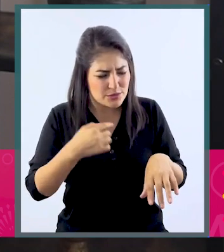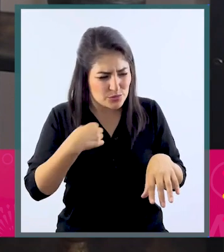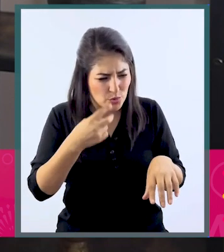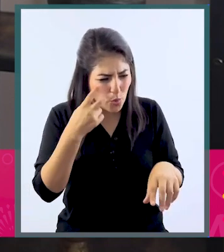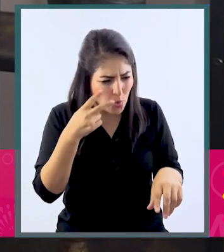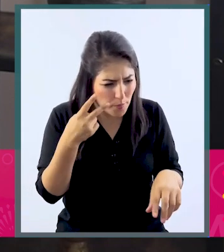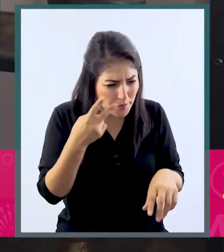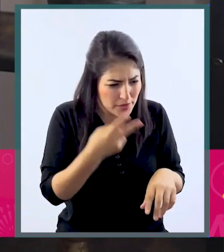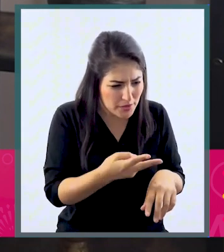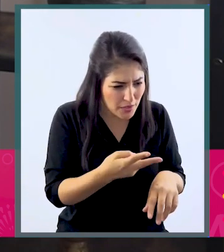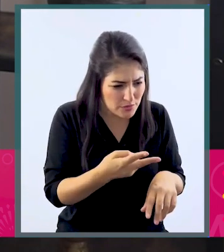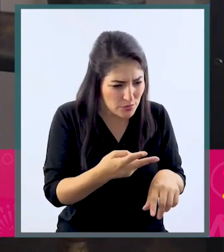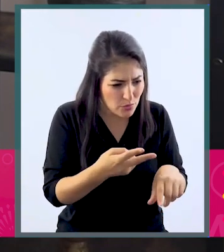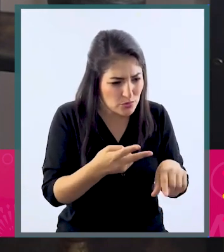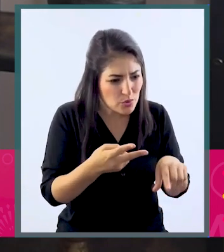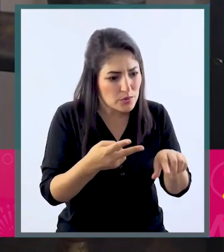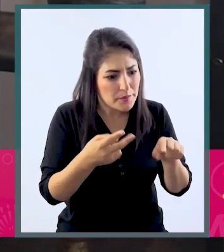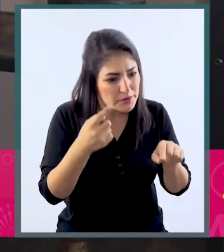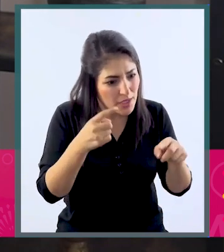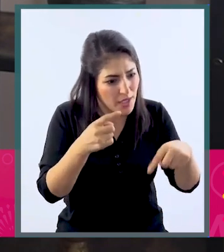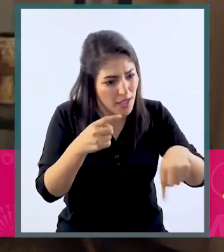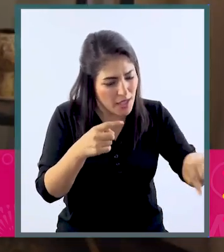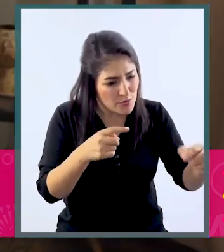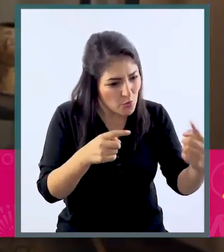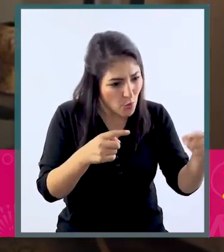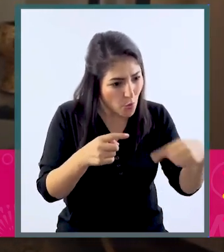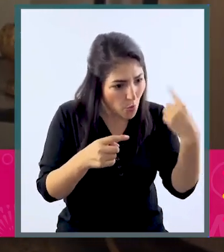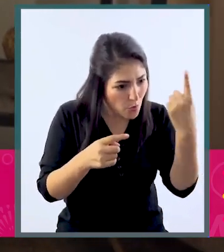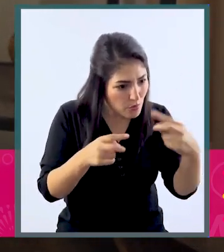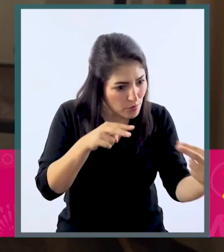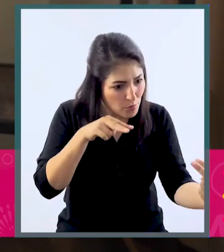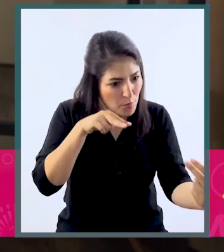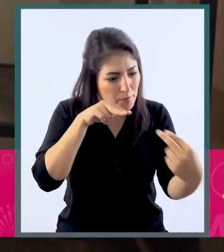sino que había un rostro de oro que me volvía la mirada.